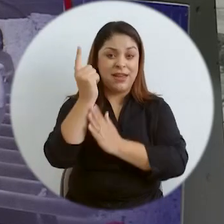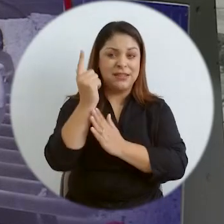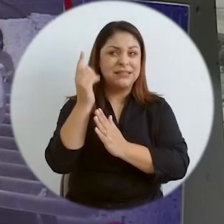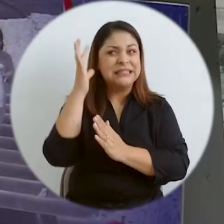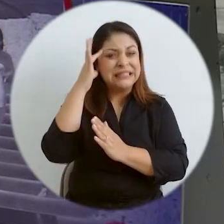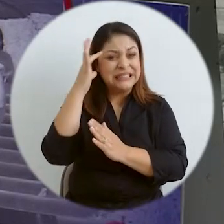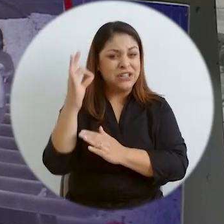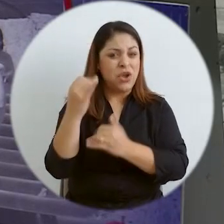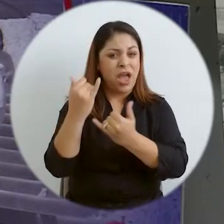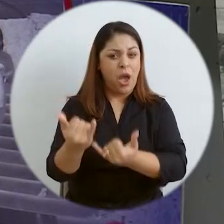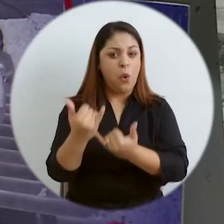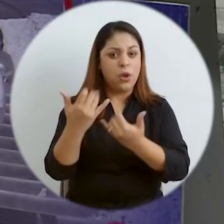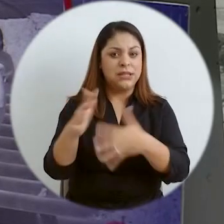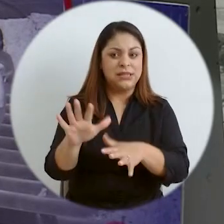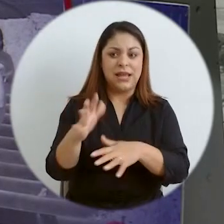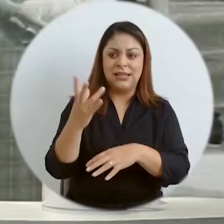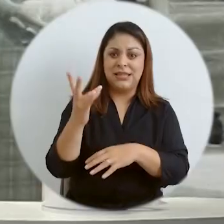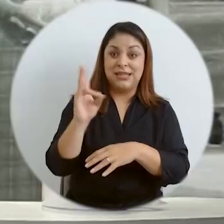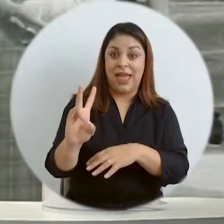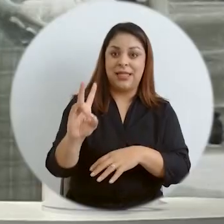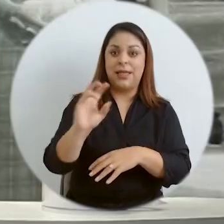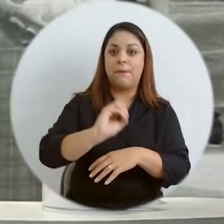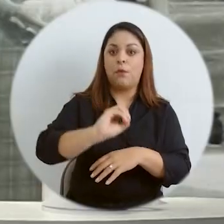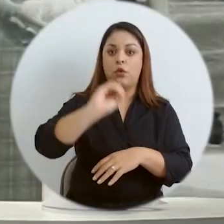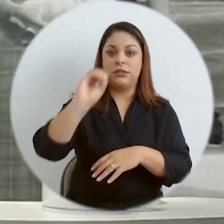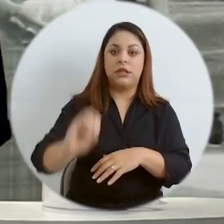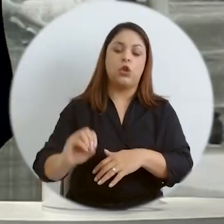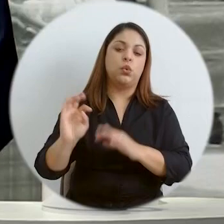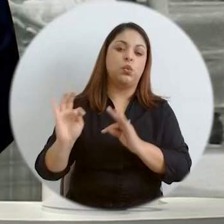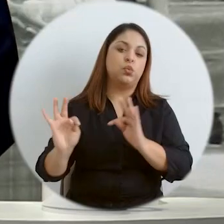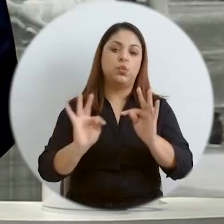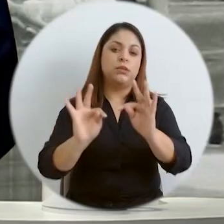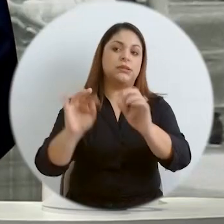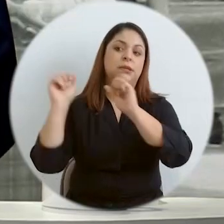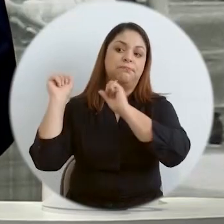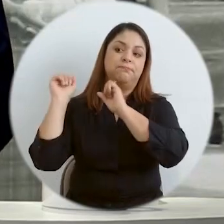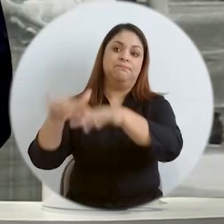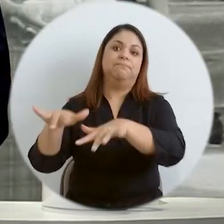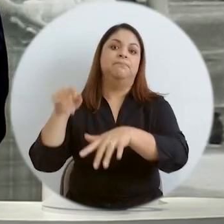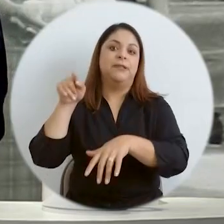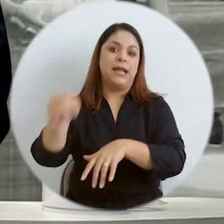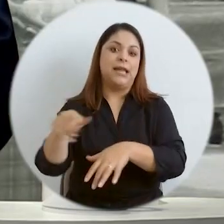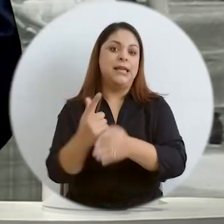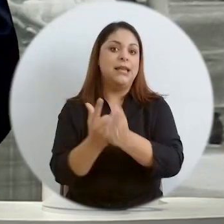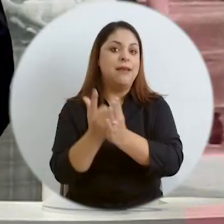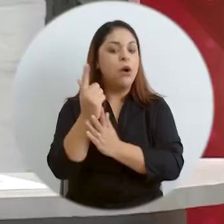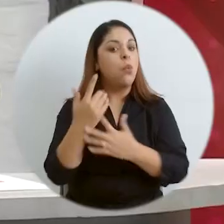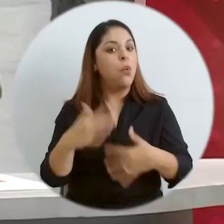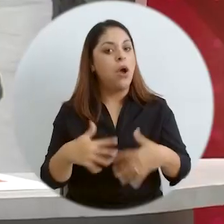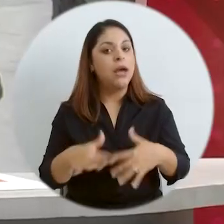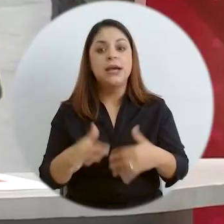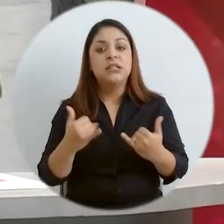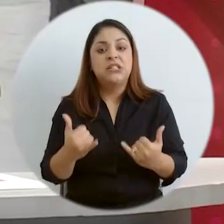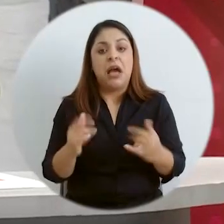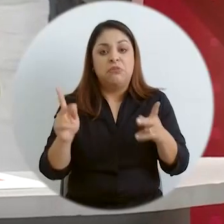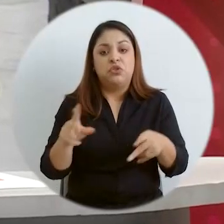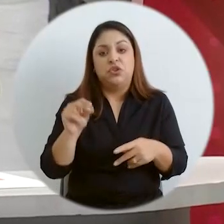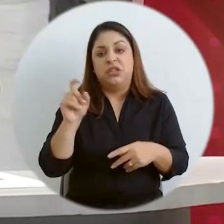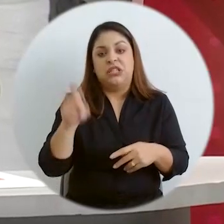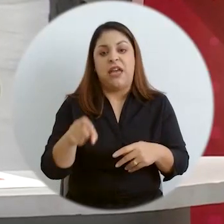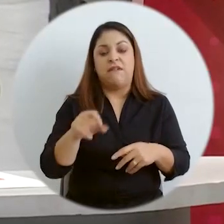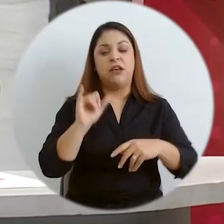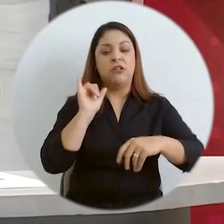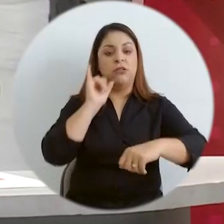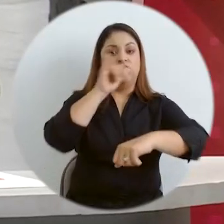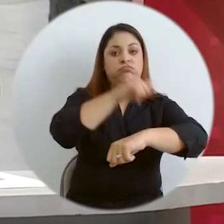falla, creo que ahora ya recibe el 17% de los turistas del país. Son números que hace... Y ya la gente no pasa ya no pasan